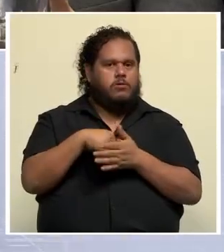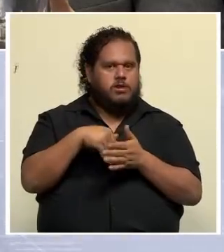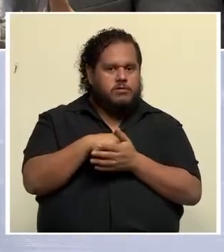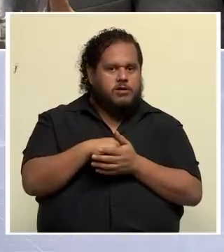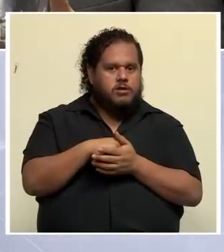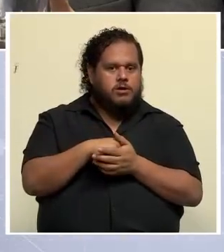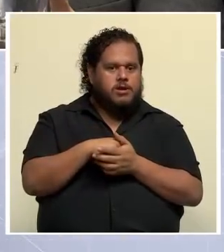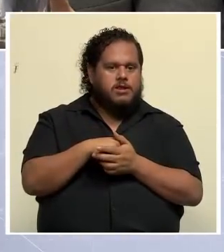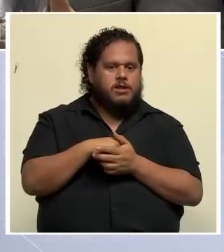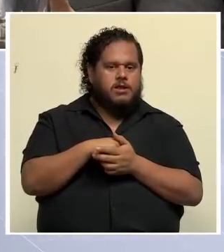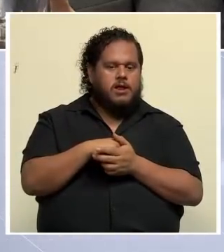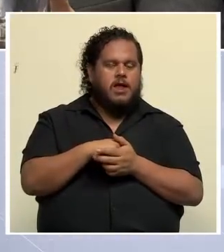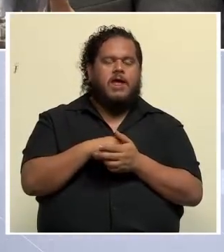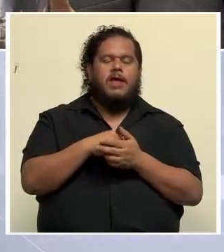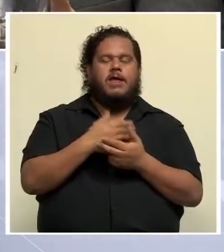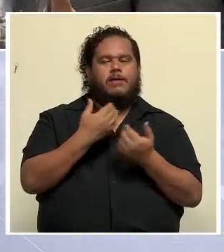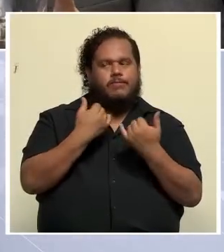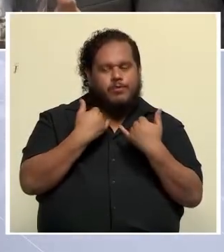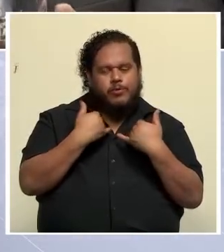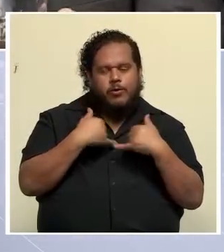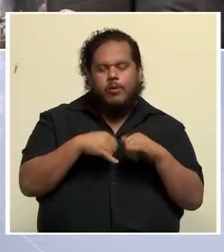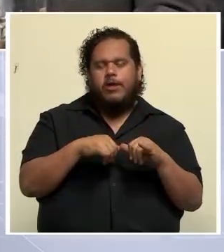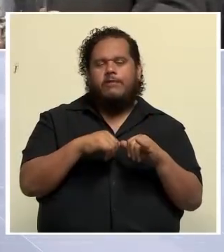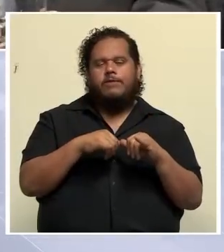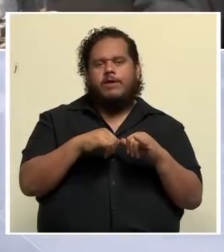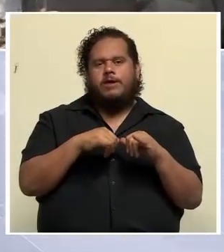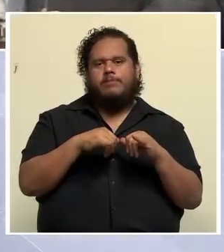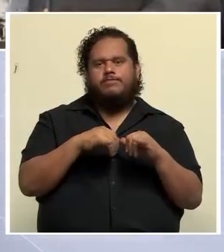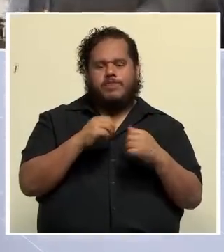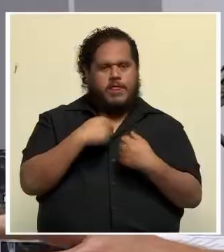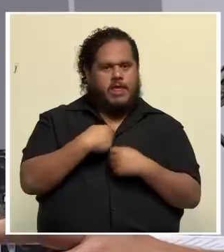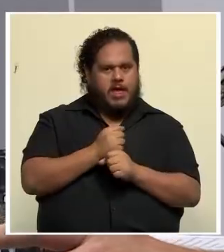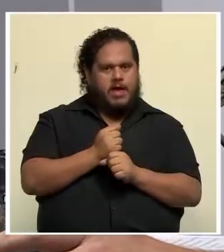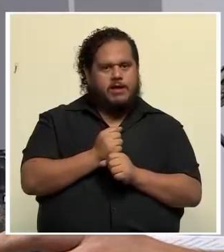restricciones que todavía hagan